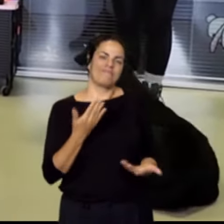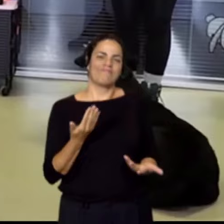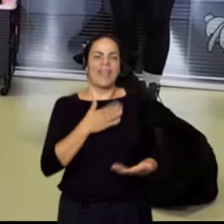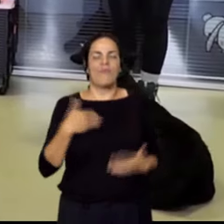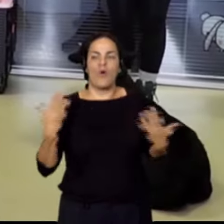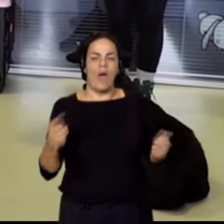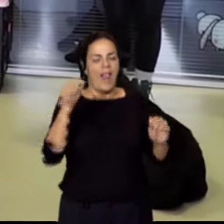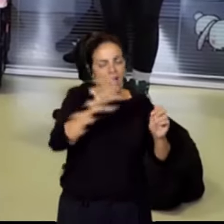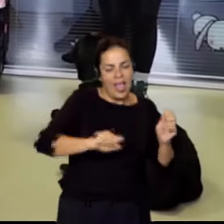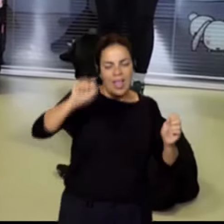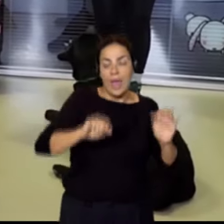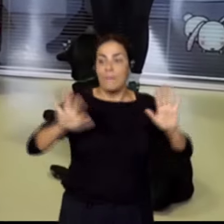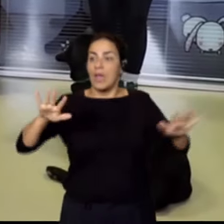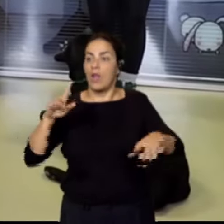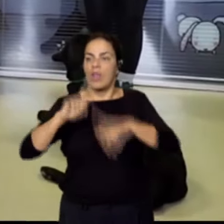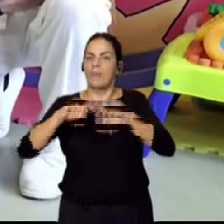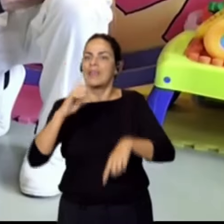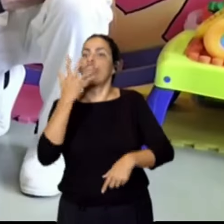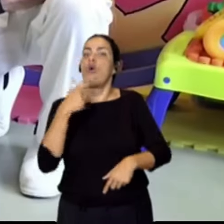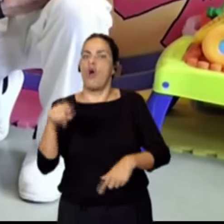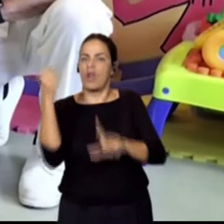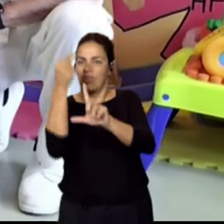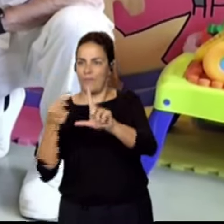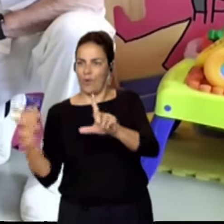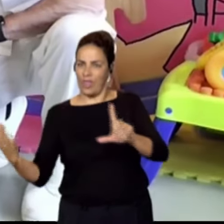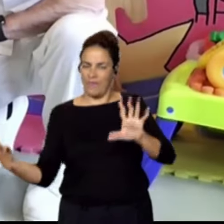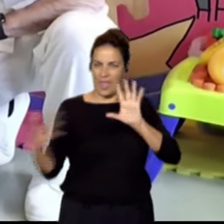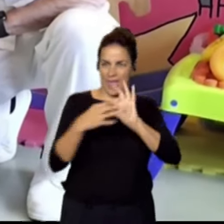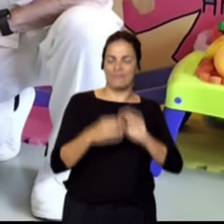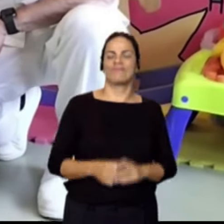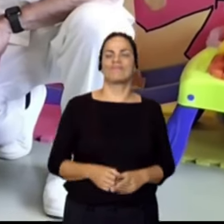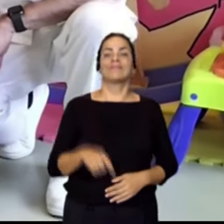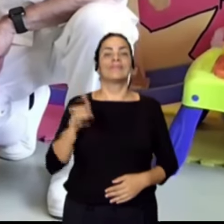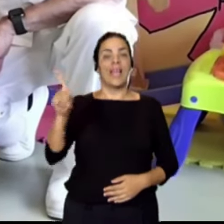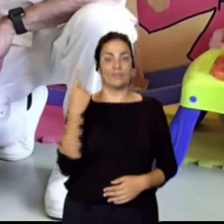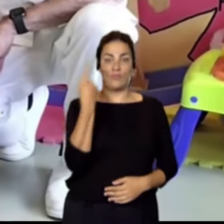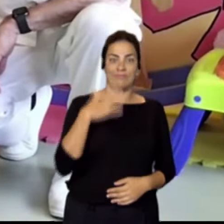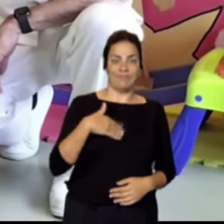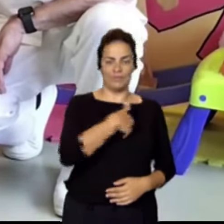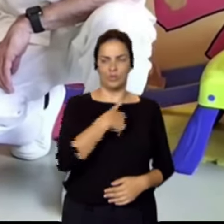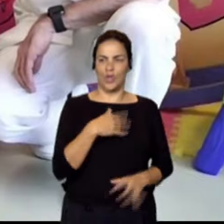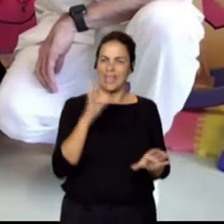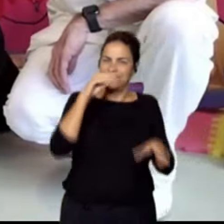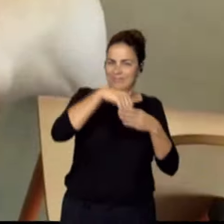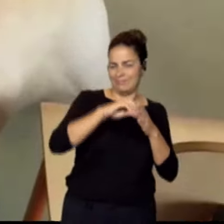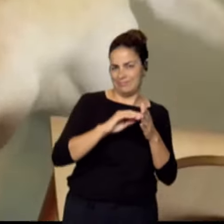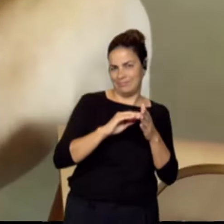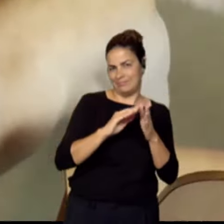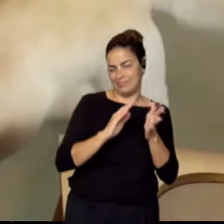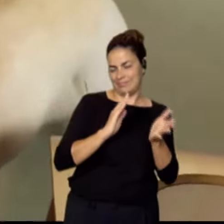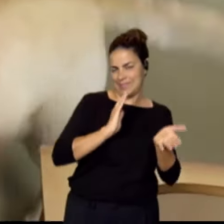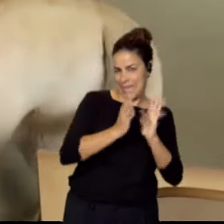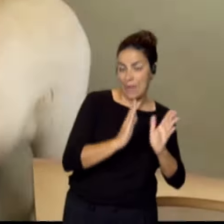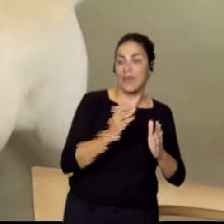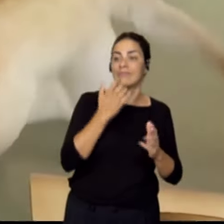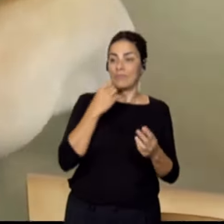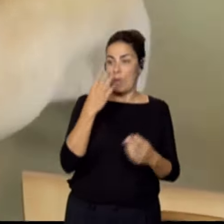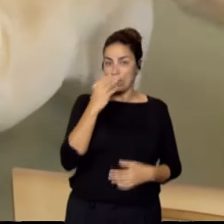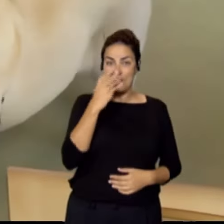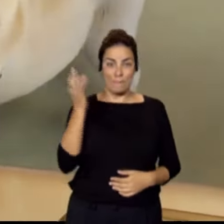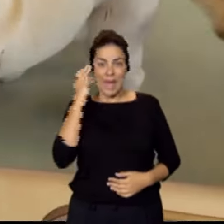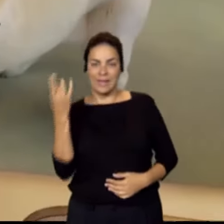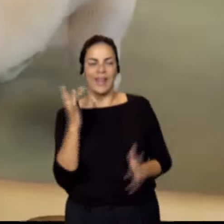hacerlo con el color marca dibujo es una de las tareas que forman parte de esta terapia con la que Java uba y Lina interactúan con